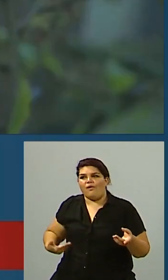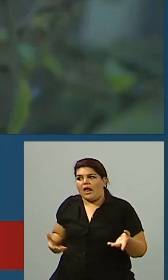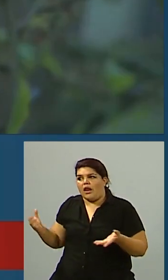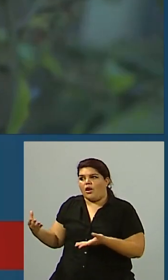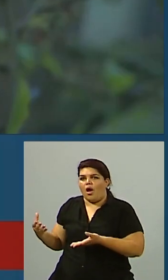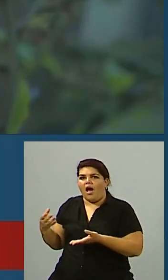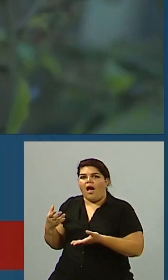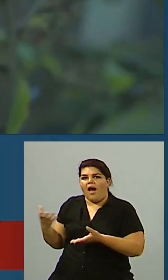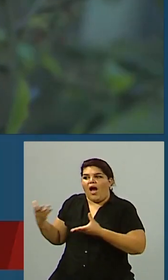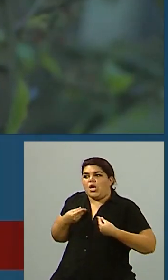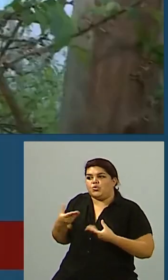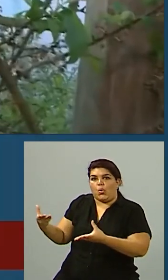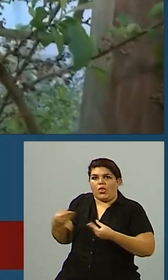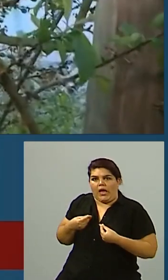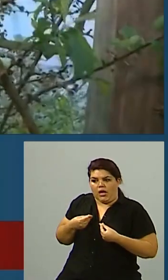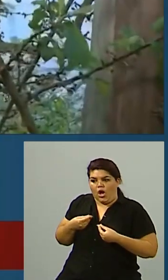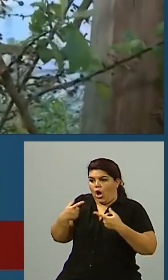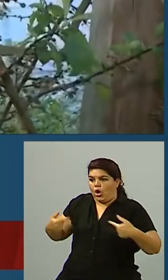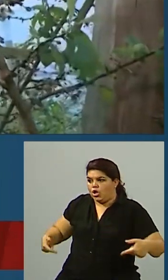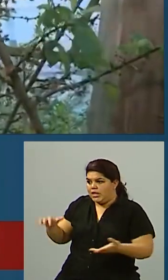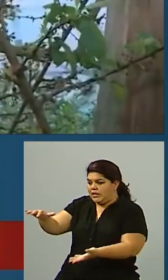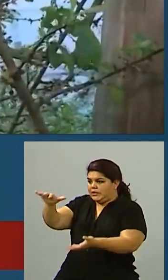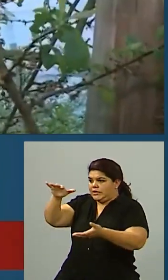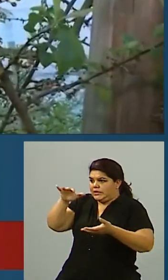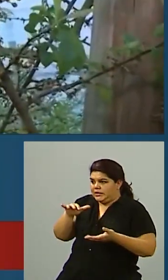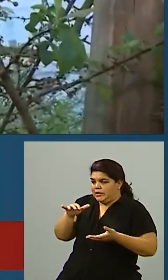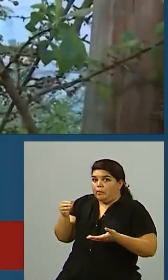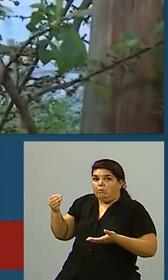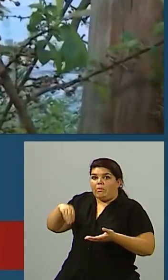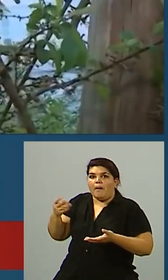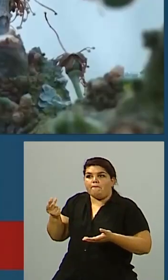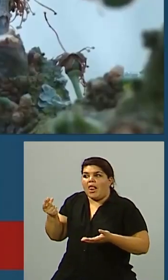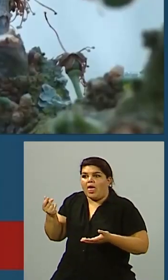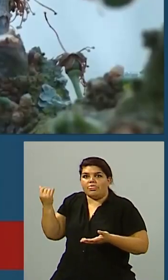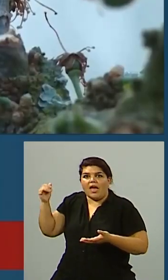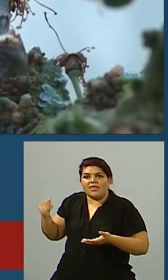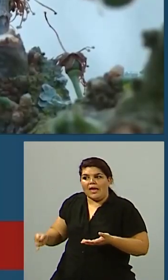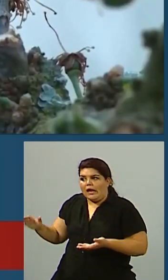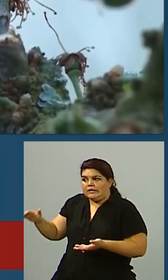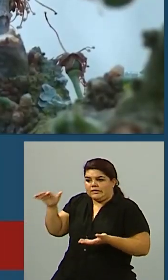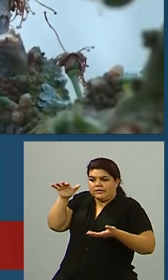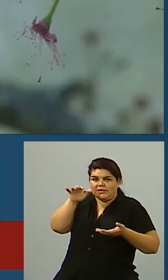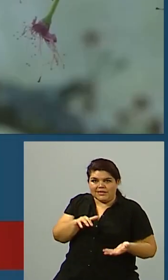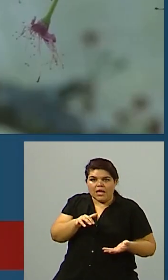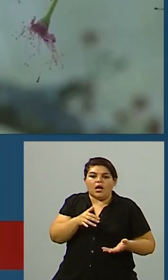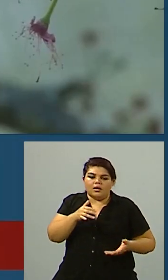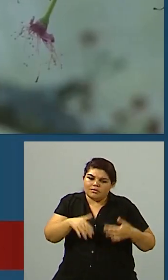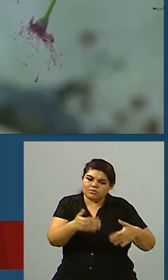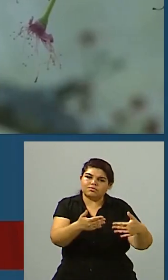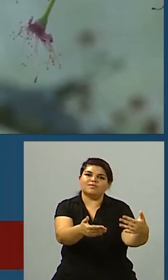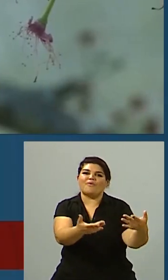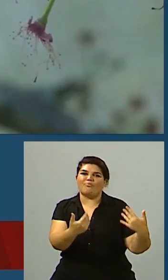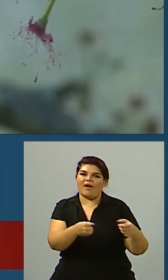cierto? El gobierno de turno, por llamarlo de alguna manera, tener los recursos necesarios para